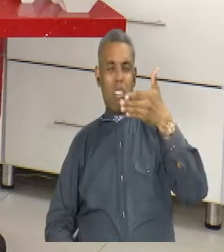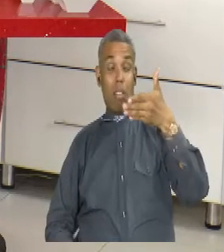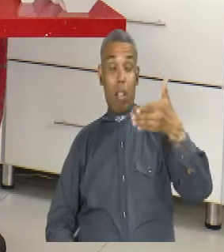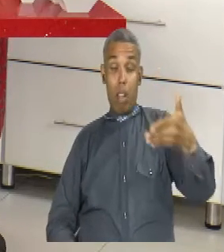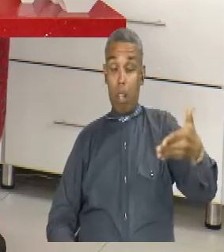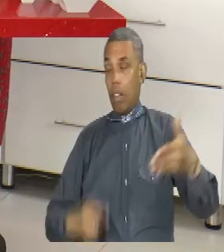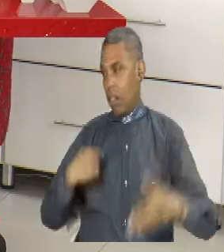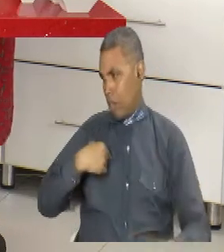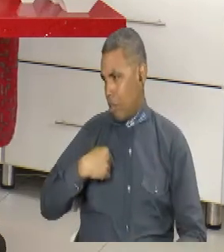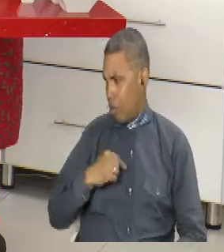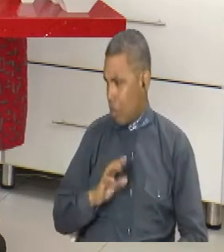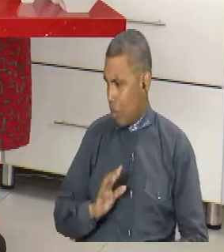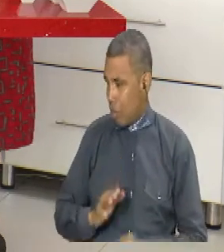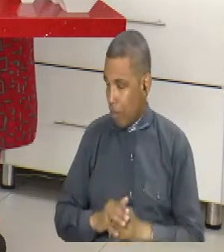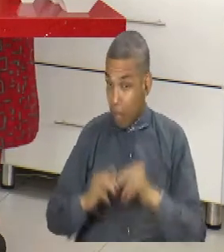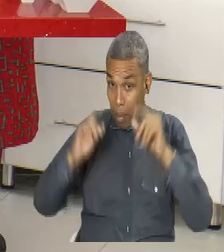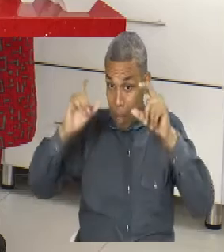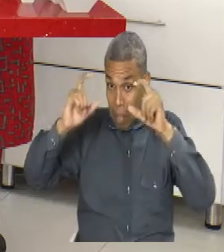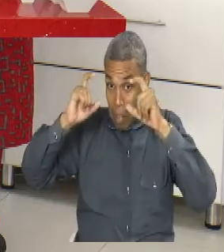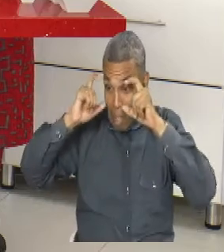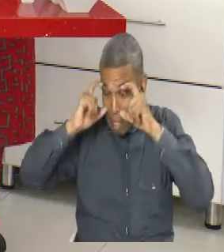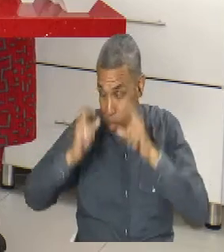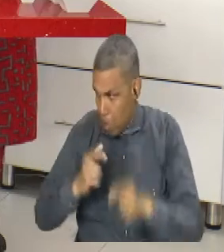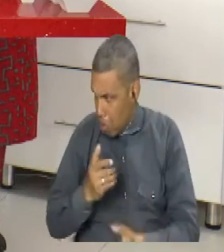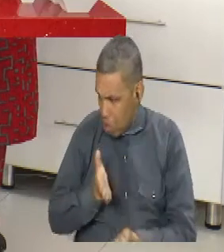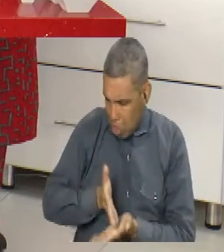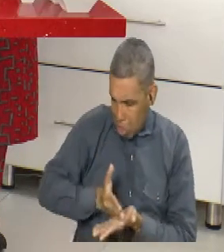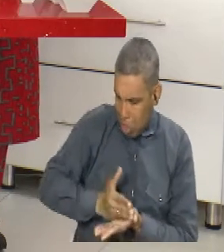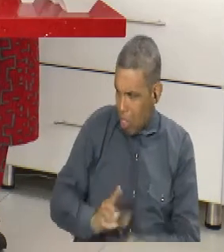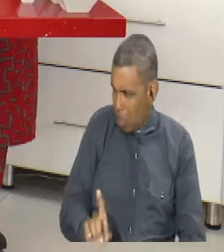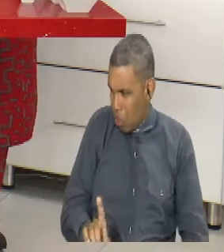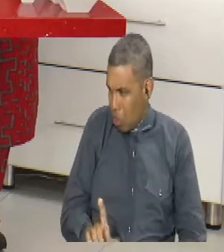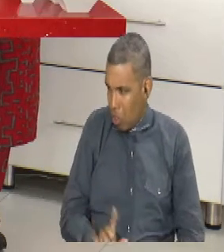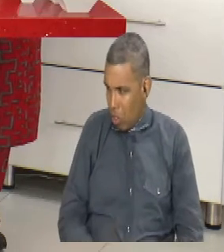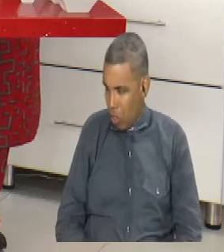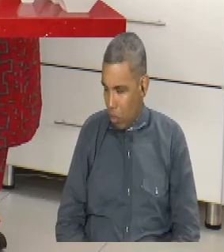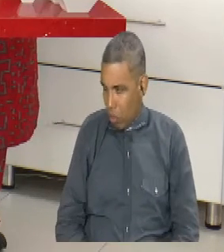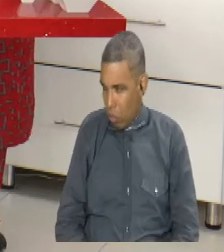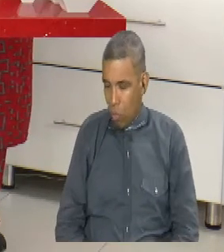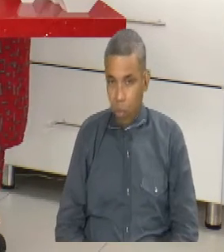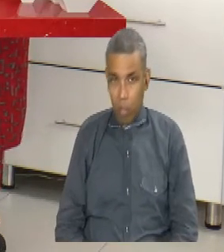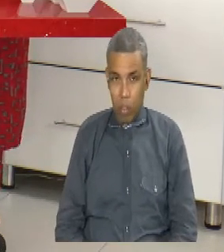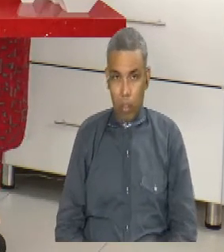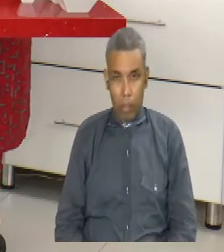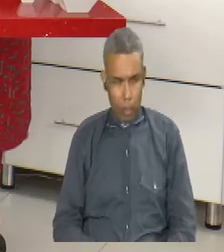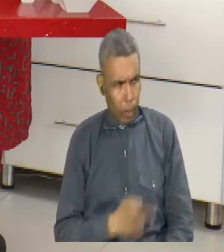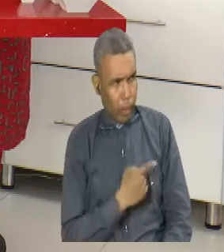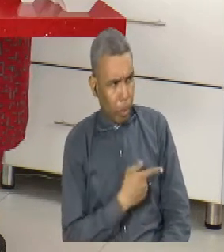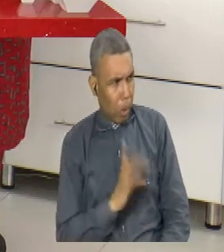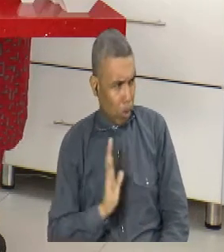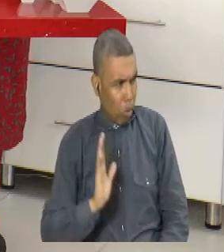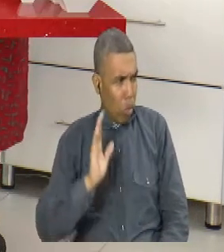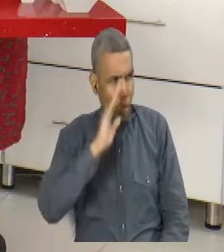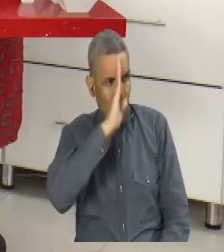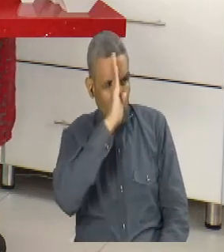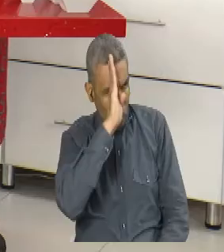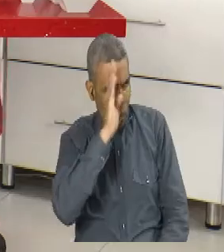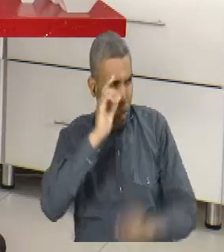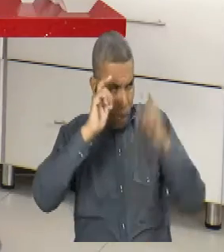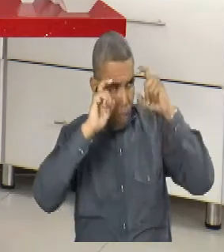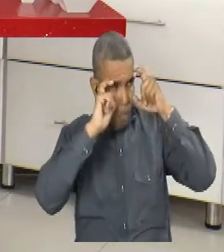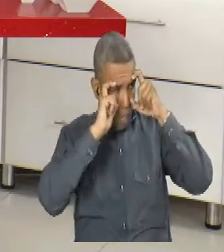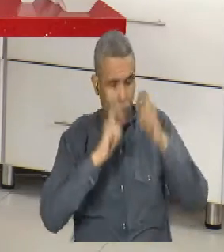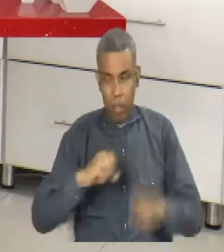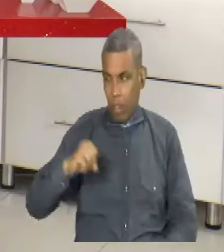por riesgo sí, claro. del vidrio, del lente. Pero comúnmente sí usas gafitas. Sí, sí, claro. Comúnmente lo